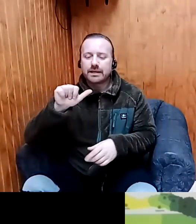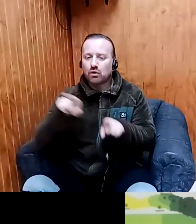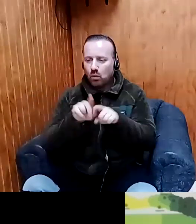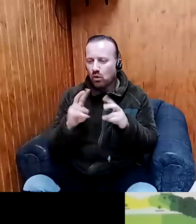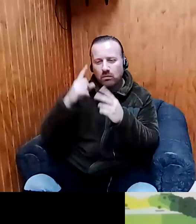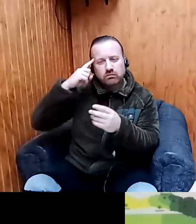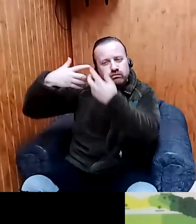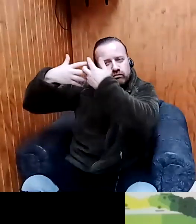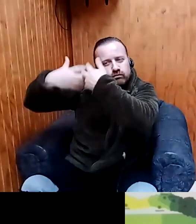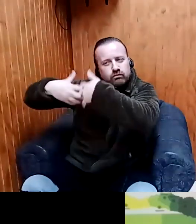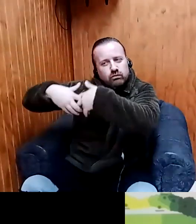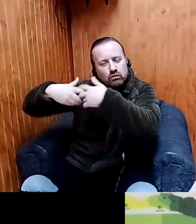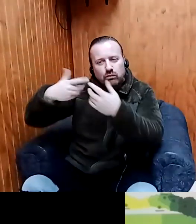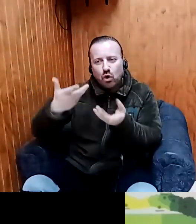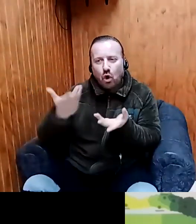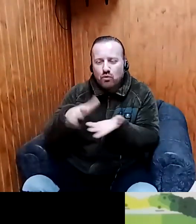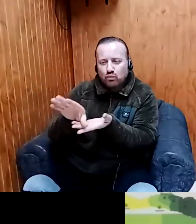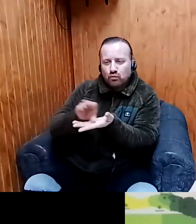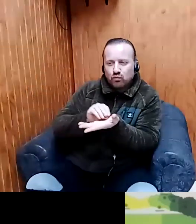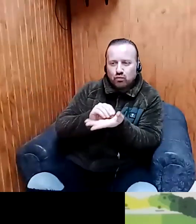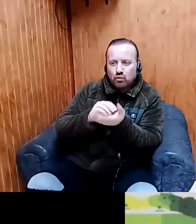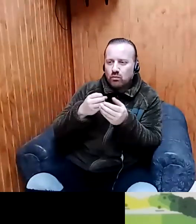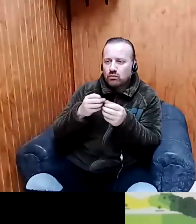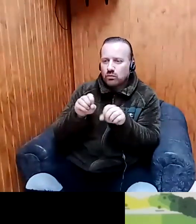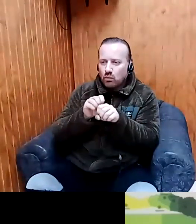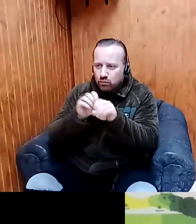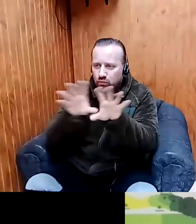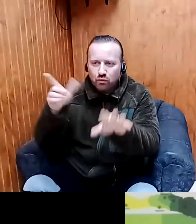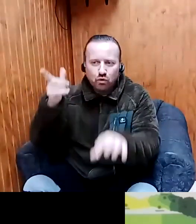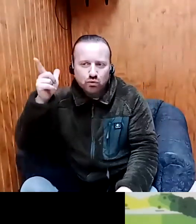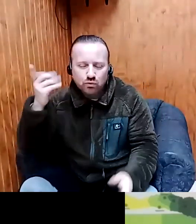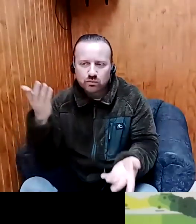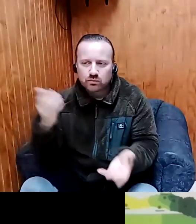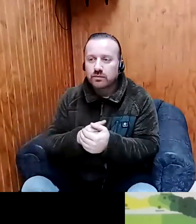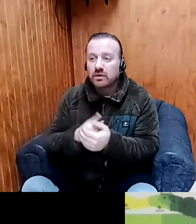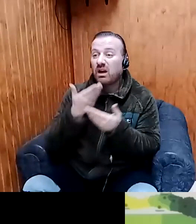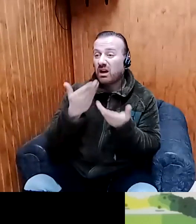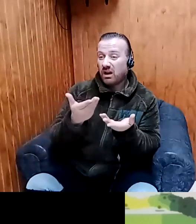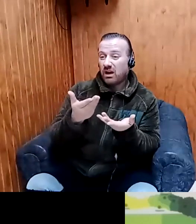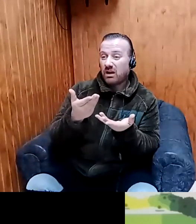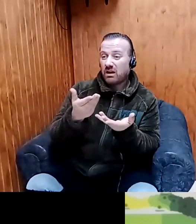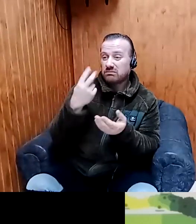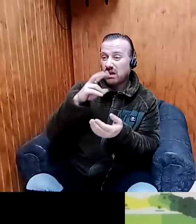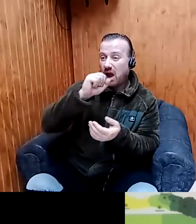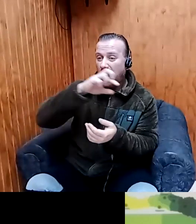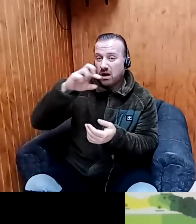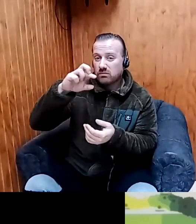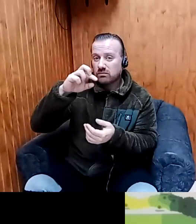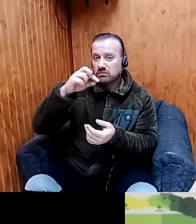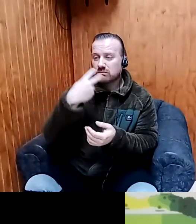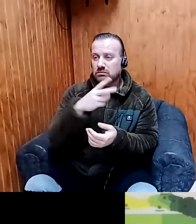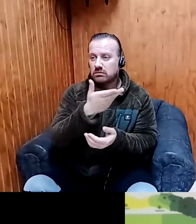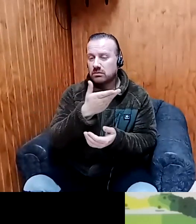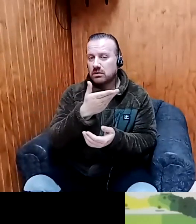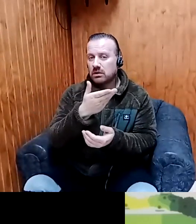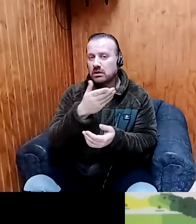reflexión, el concepto de absorción y el concepto de transmisión del sonido. Y en ese caso, la app era, digamos, simplemente porque tienes